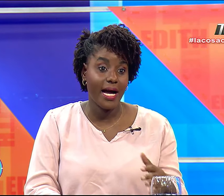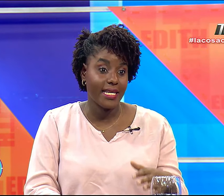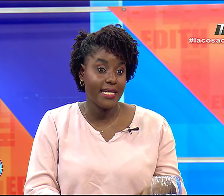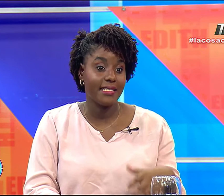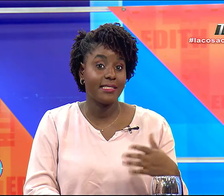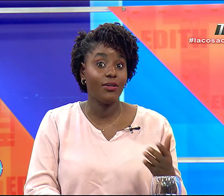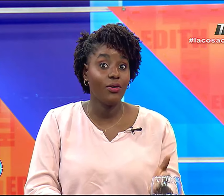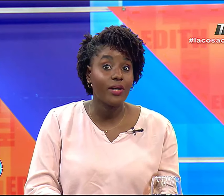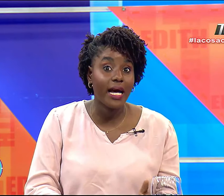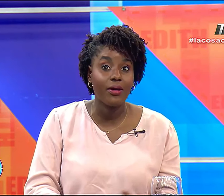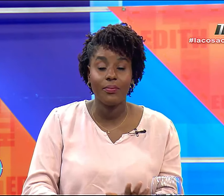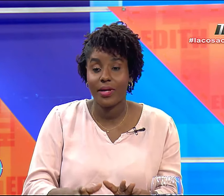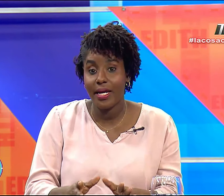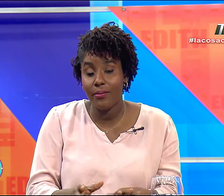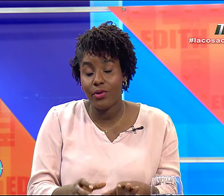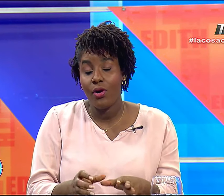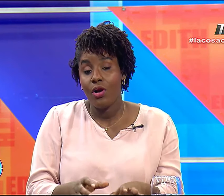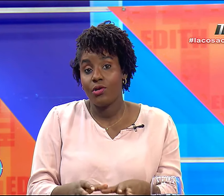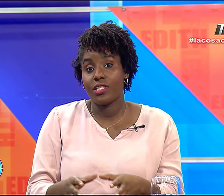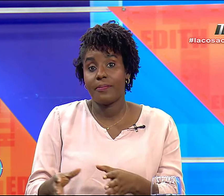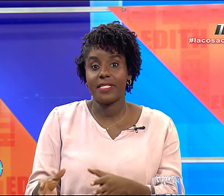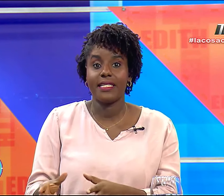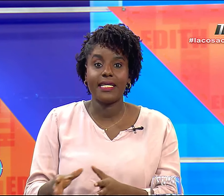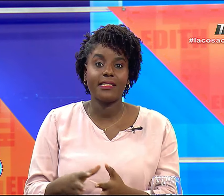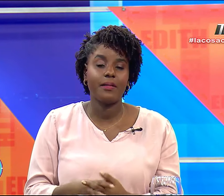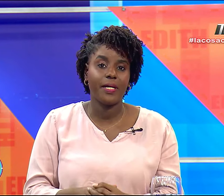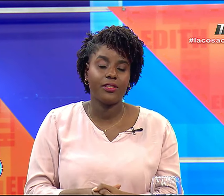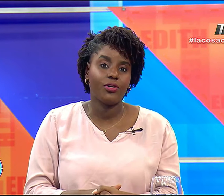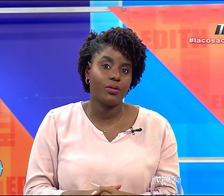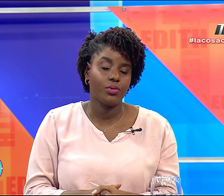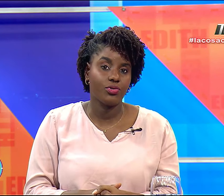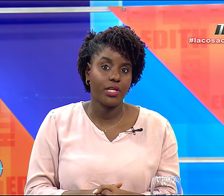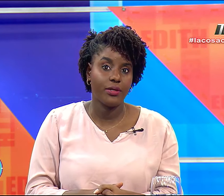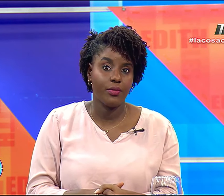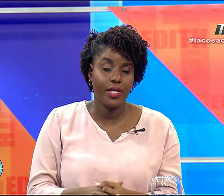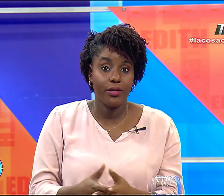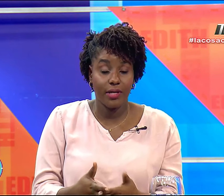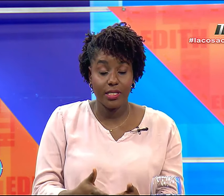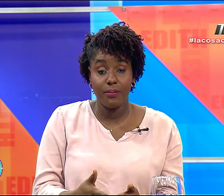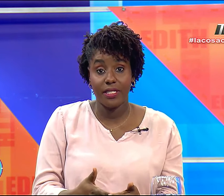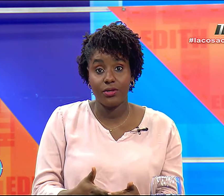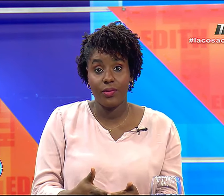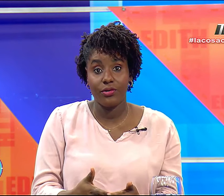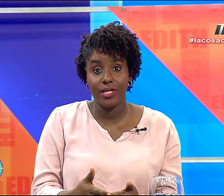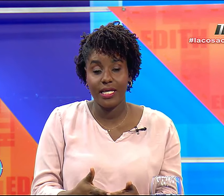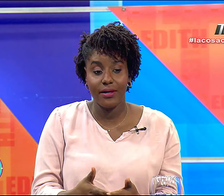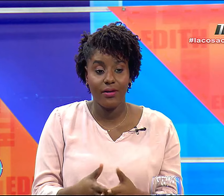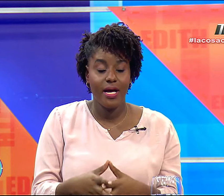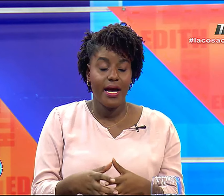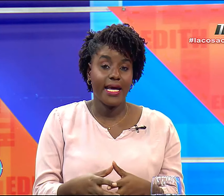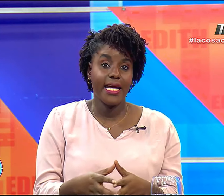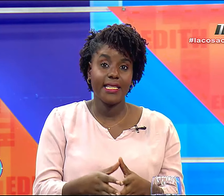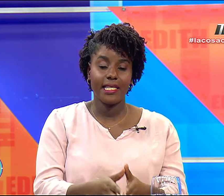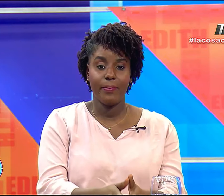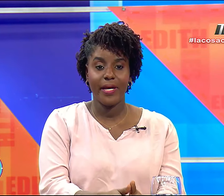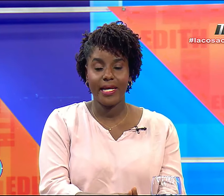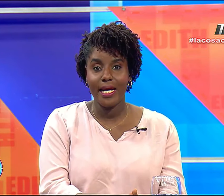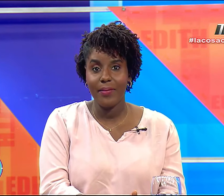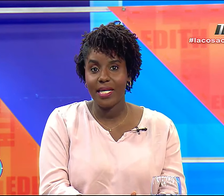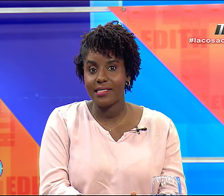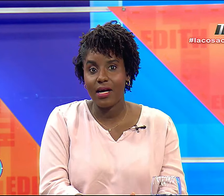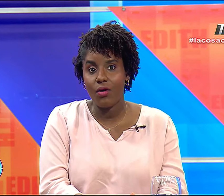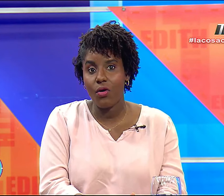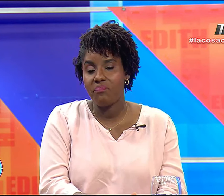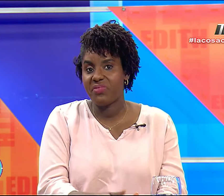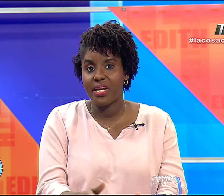a quienes sí lo lograron, por ejemplo, los representantes del Partido Revolucionario Moderno, que es el partido mayoritario. Hay gente del PRM